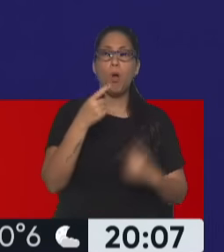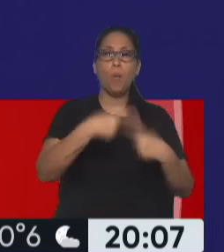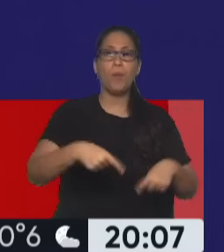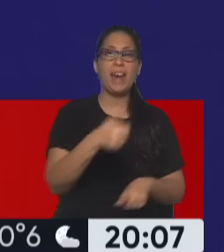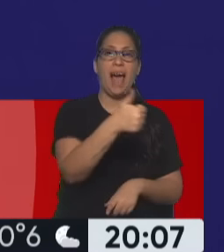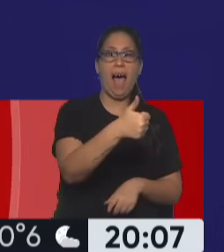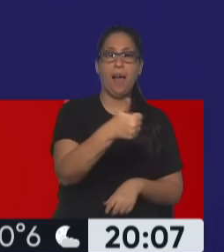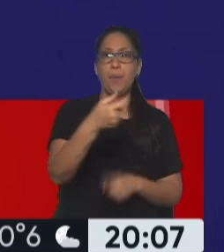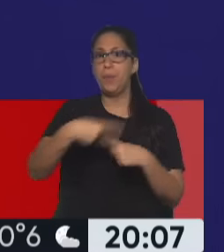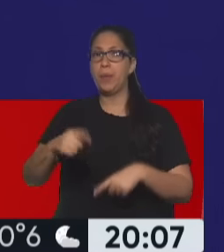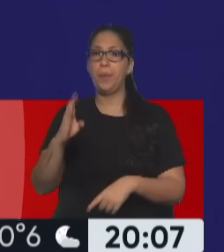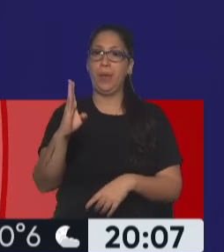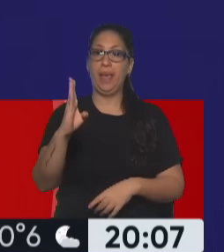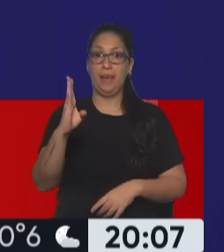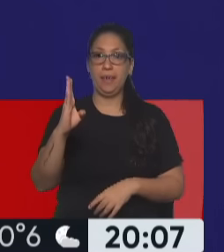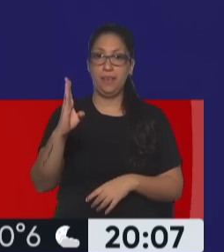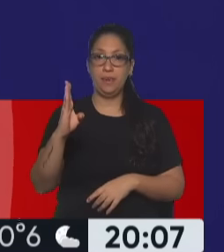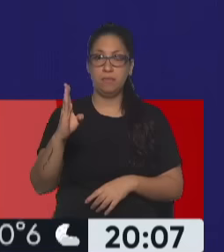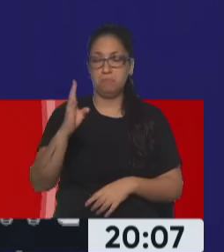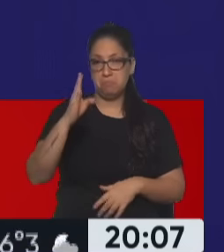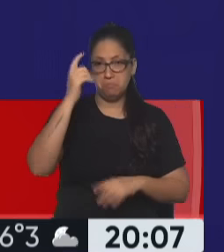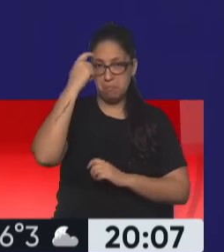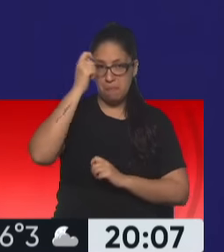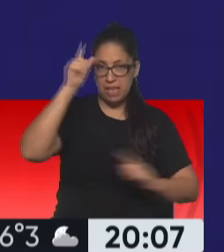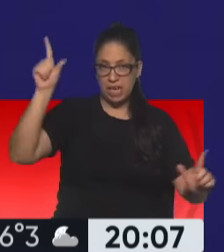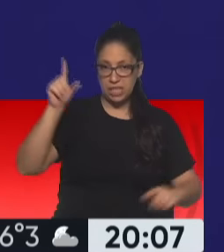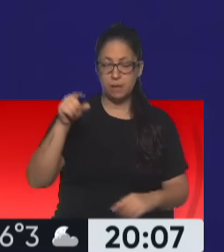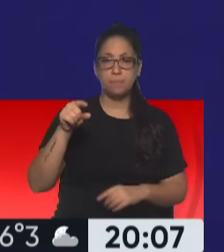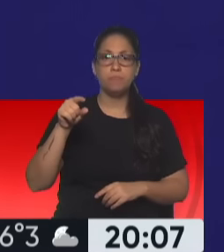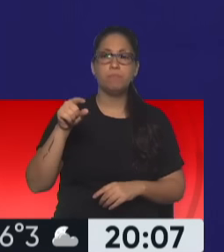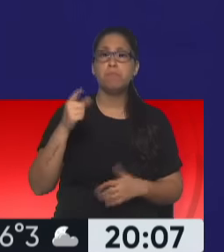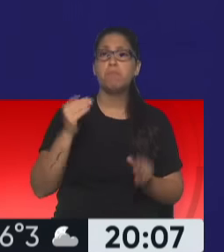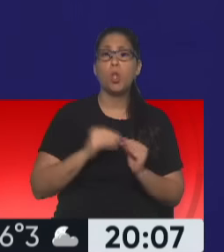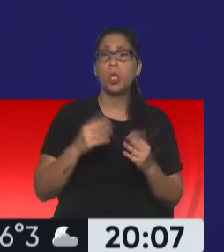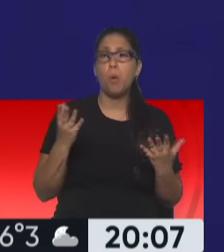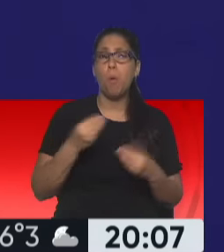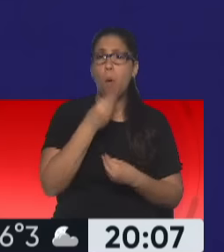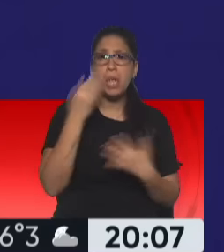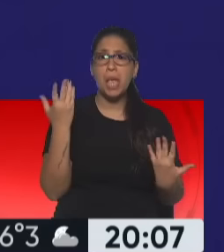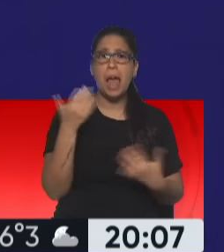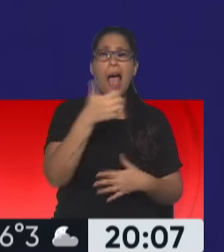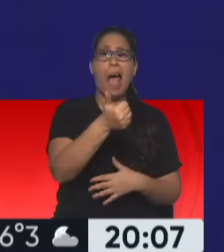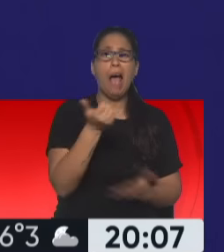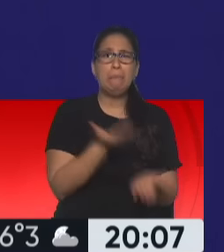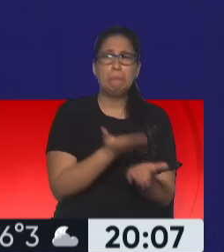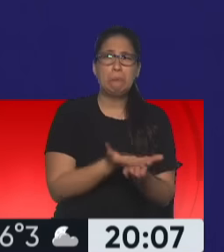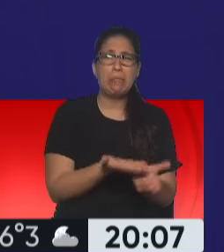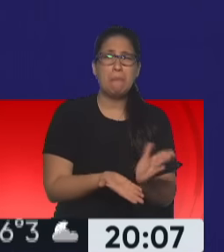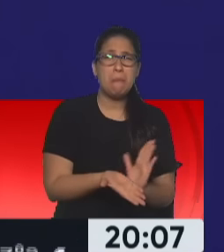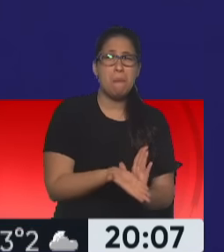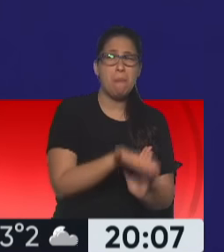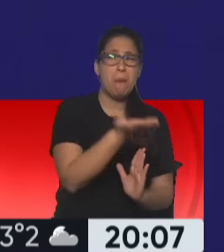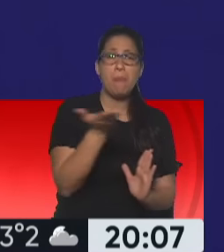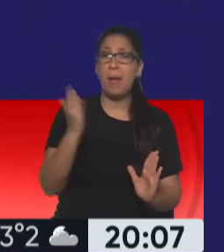un bien B. Suponga que ahora, por alguna cuestión, aumenta la demanda de A y cae la demanda de